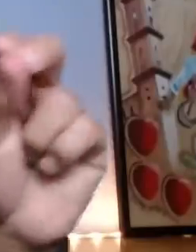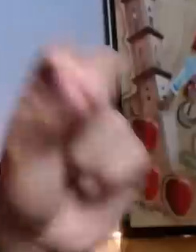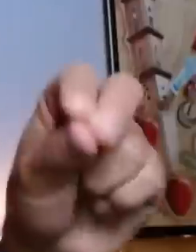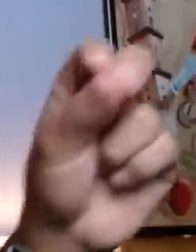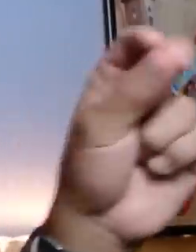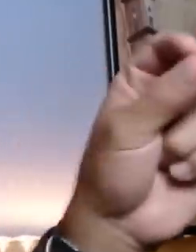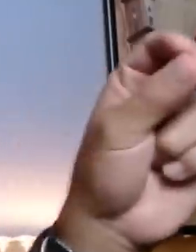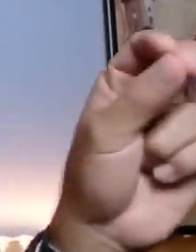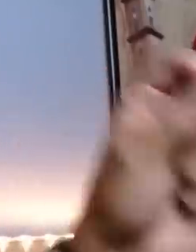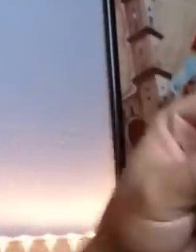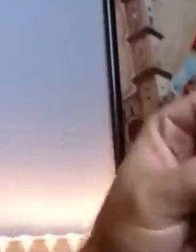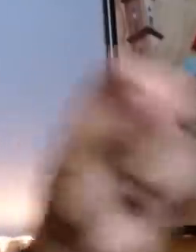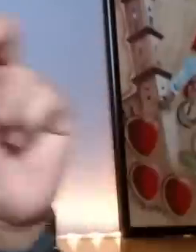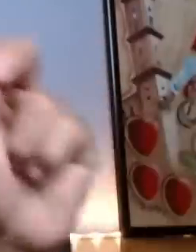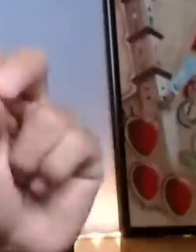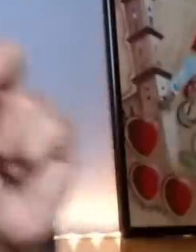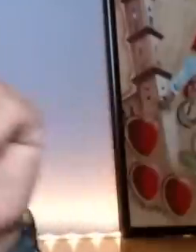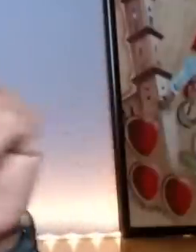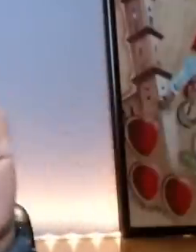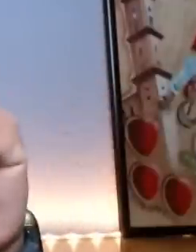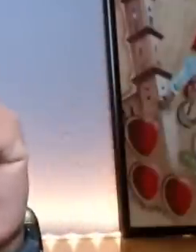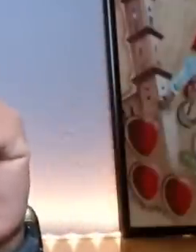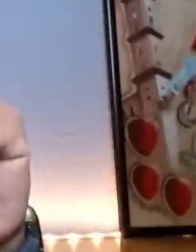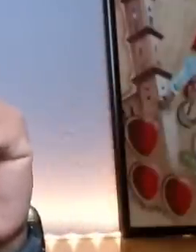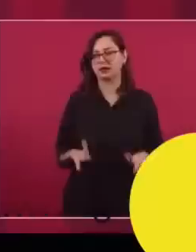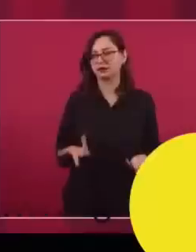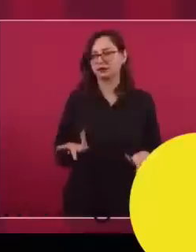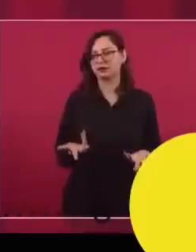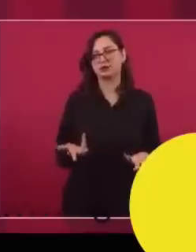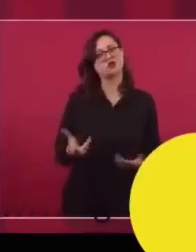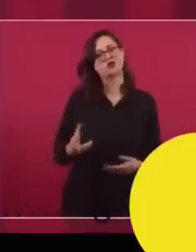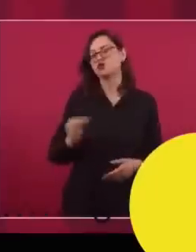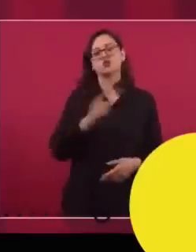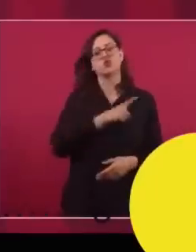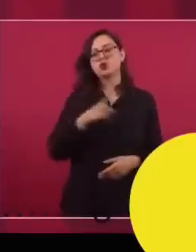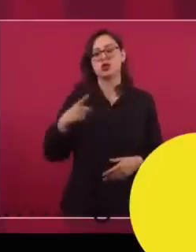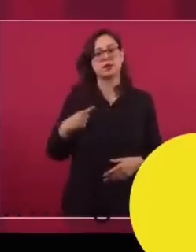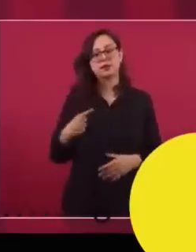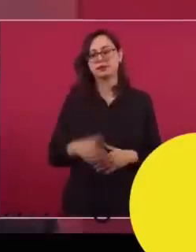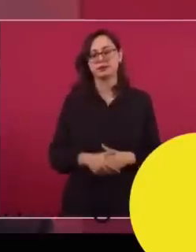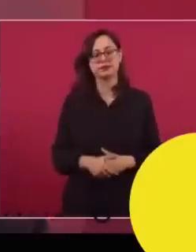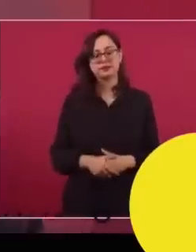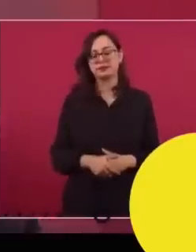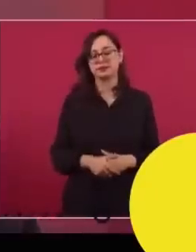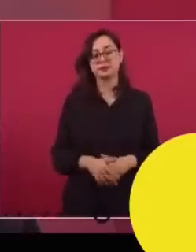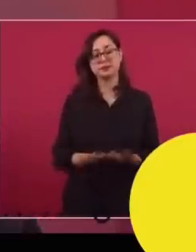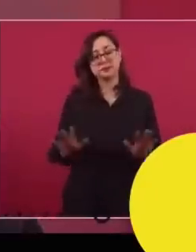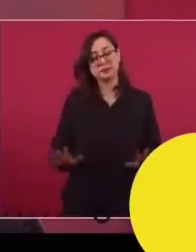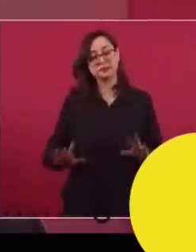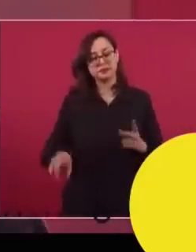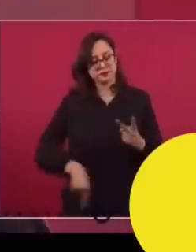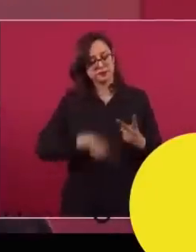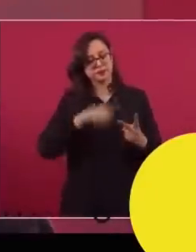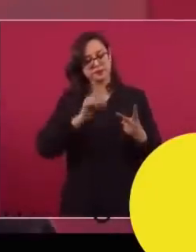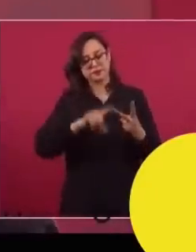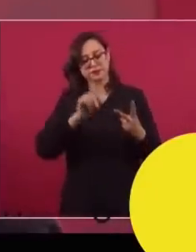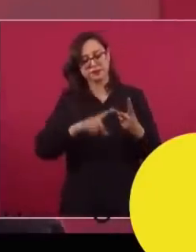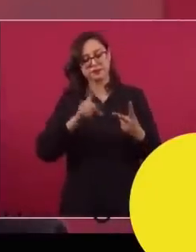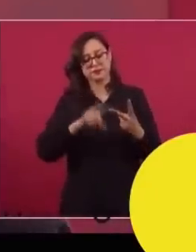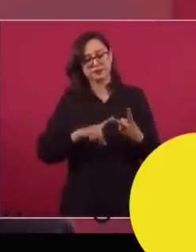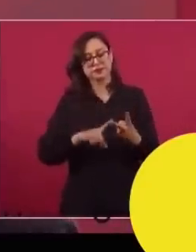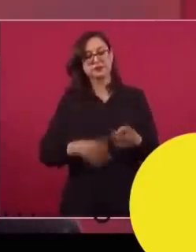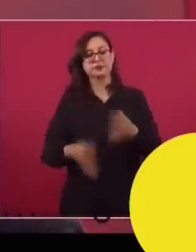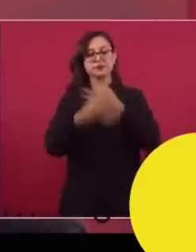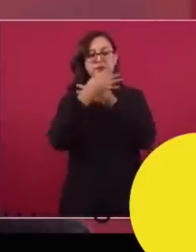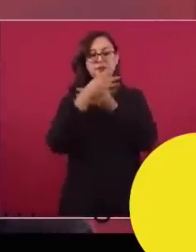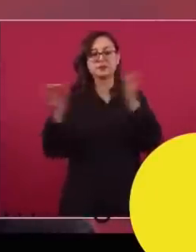integrantes del narcotráfico a esta jornada porque son seres humanos. Que celebro el comunicado de